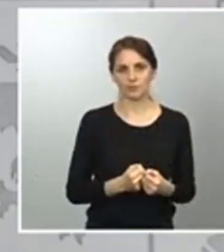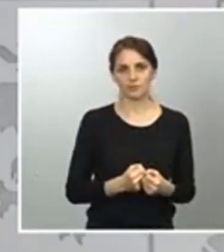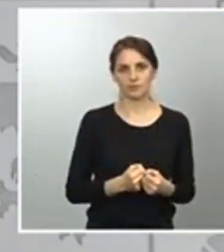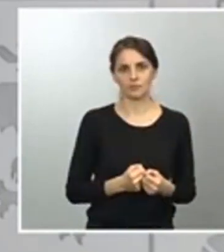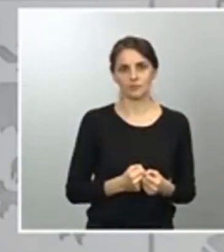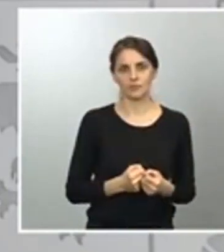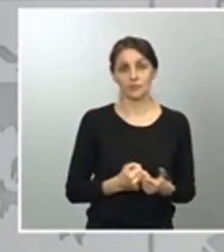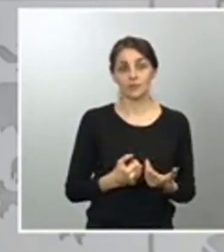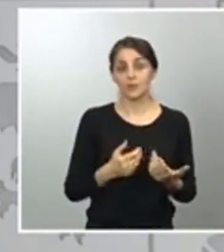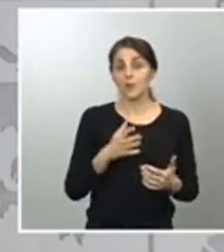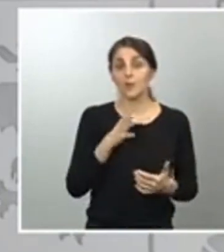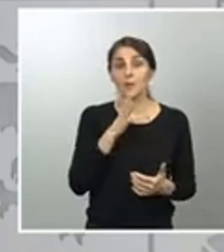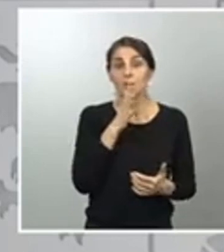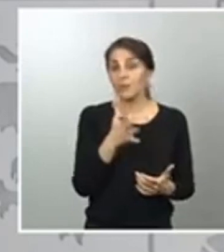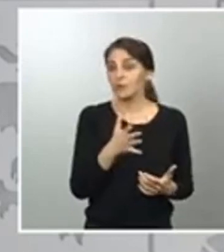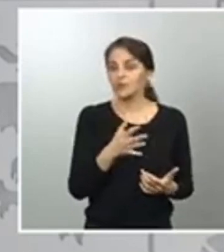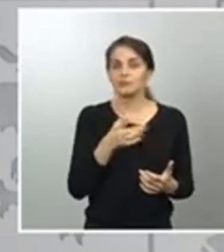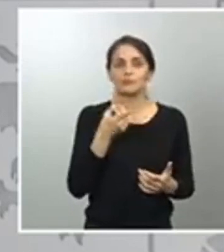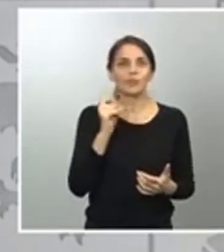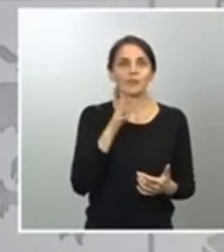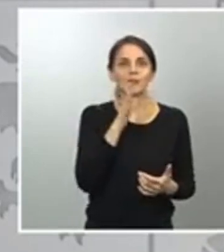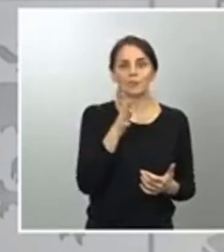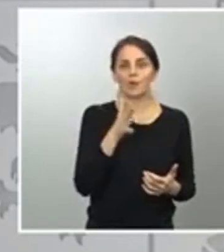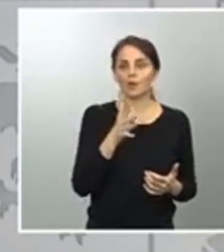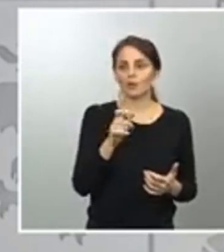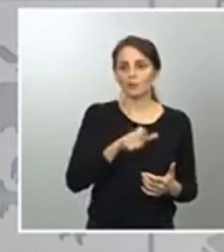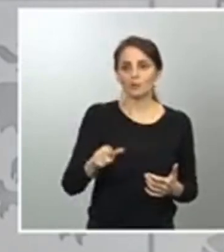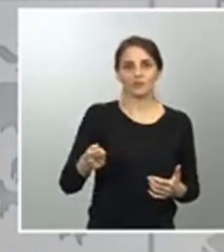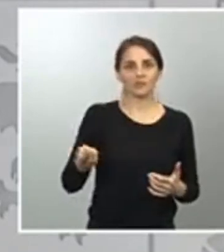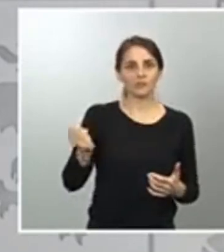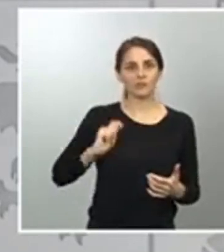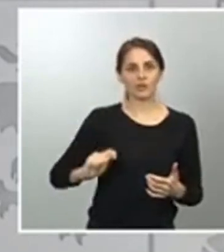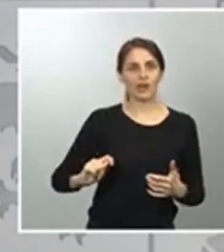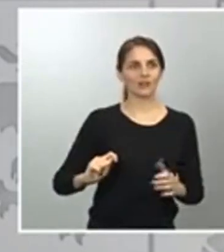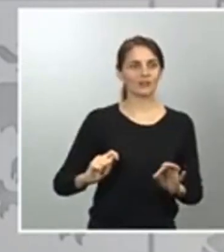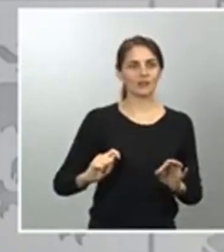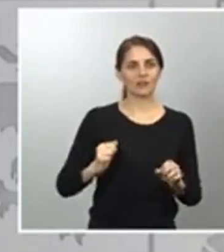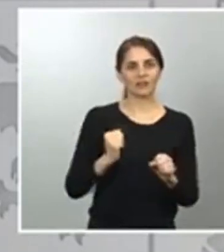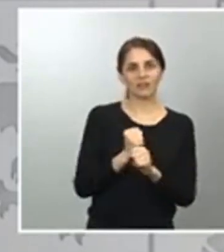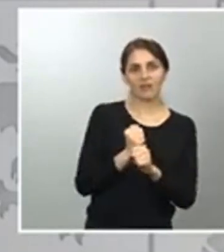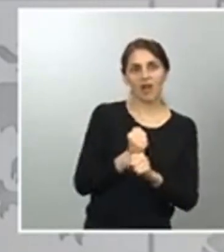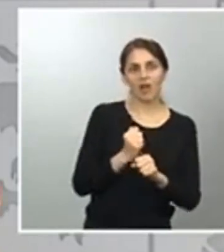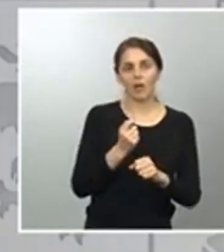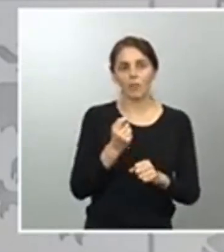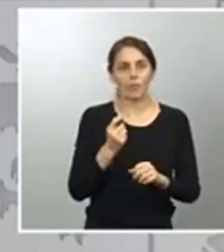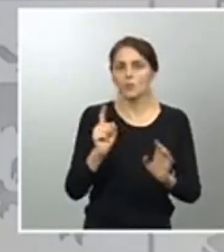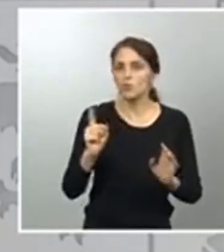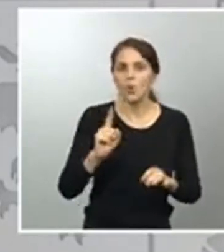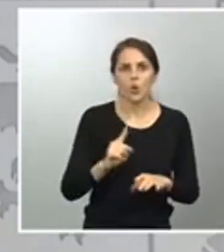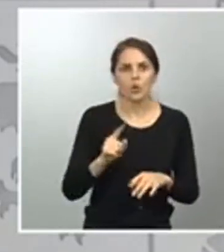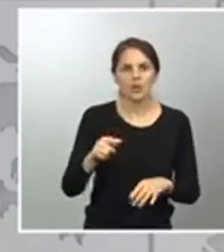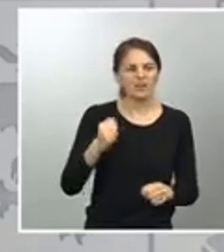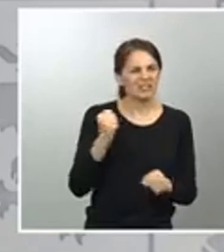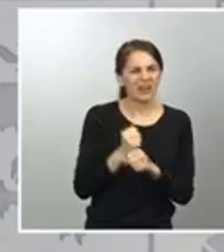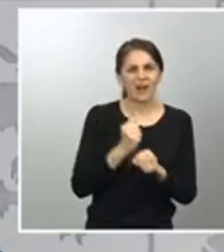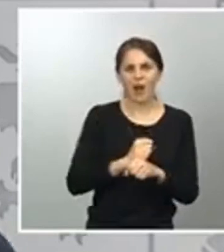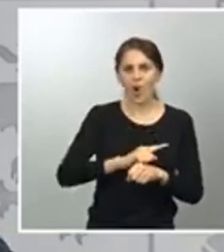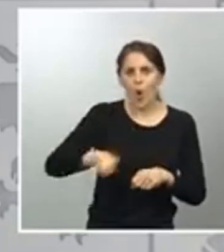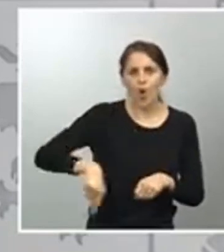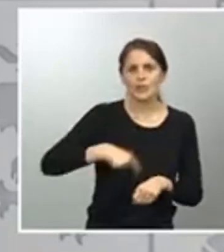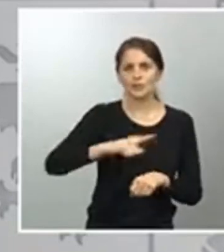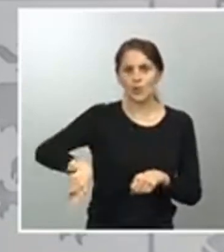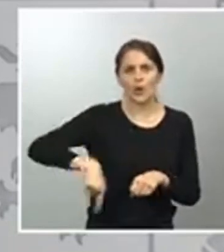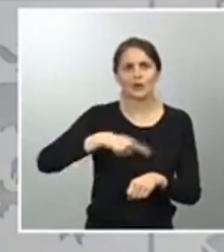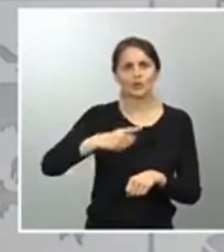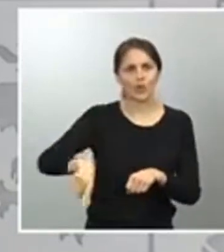nuestros profesionales sanitarios no hayan dado del do de pecho, que lo han dado, que hayan trabajado hasta la extenuación, como lo están haciendo horas y horas, duplicando turnos